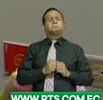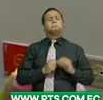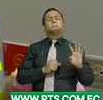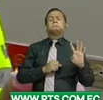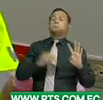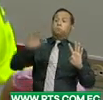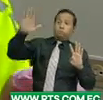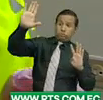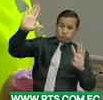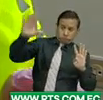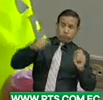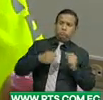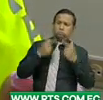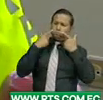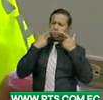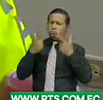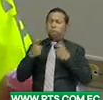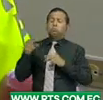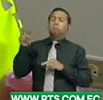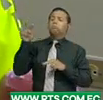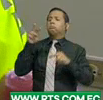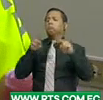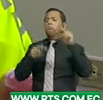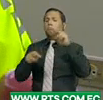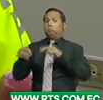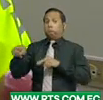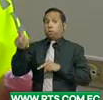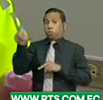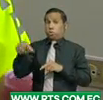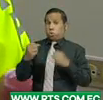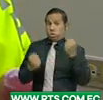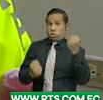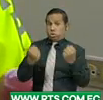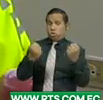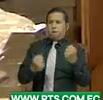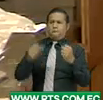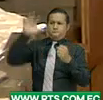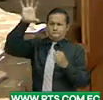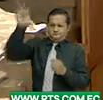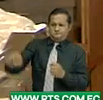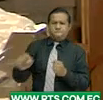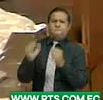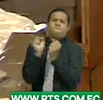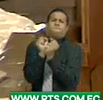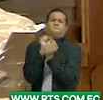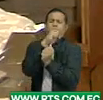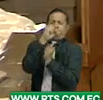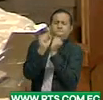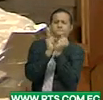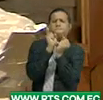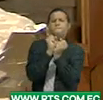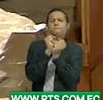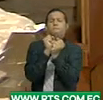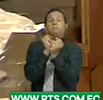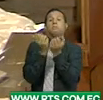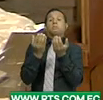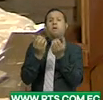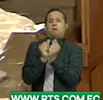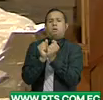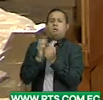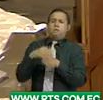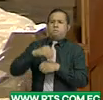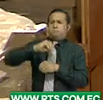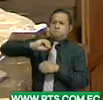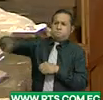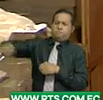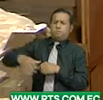proceden a interceptar al conductor y lo someten. Kilómetros más adelante dejaron abandonado al conductor y